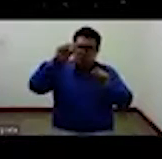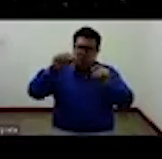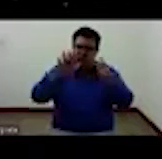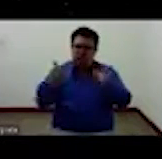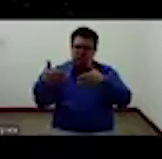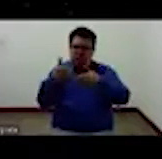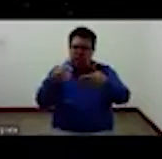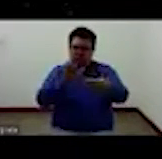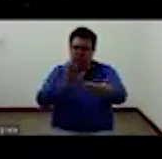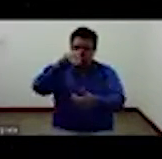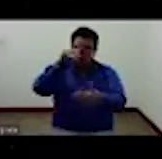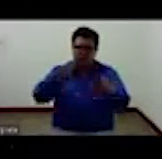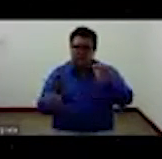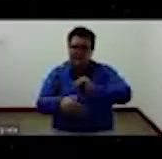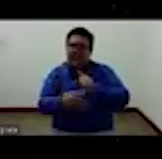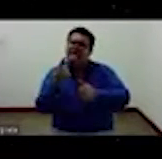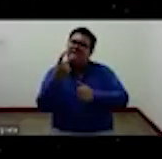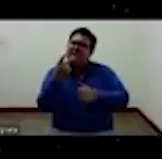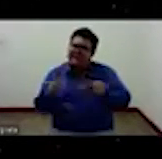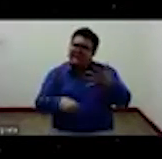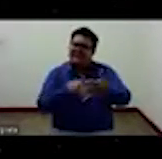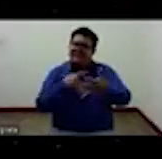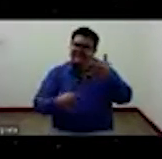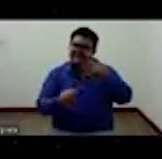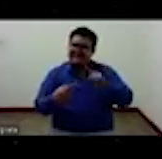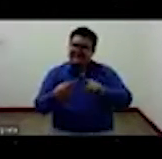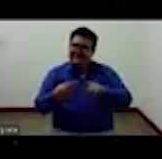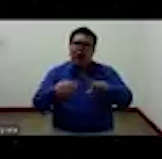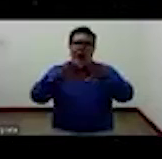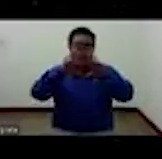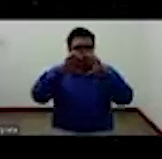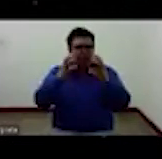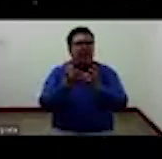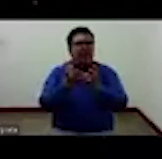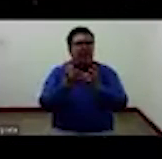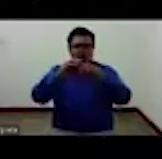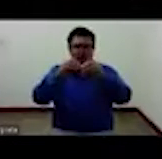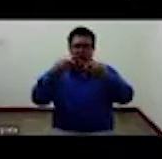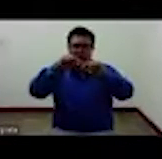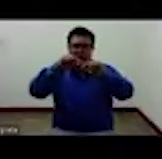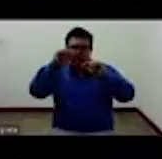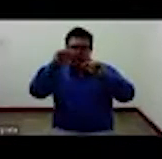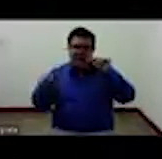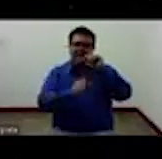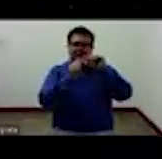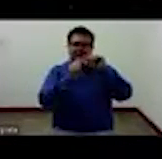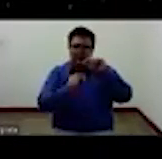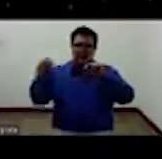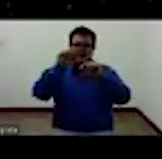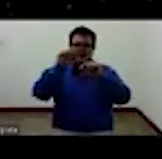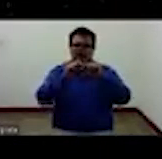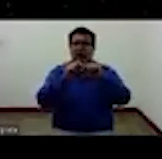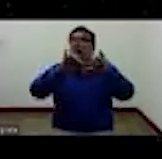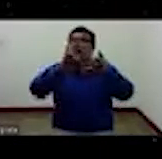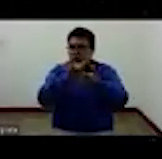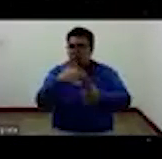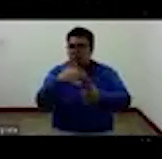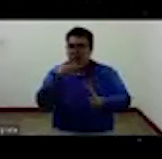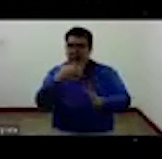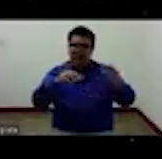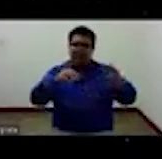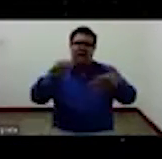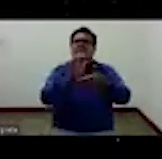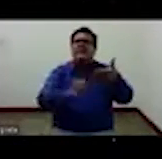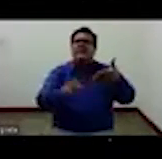y me faltaba uno y consideré que la esfera debía participar. Entonces, en este mapa que les muestro sencillo, es cómo establecí